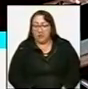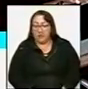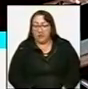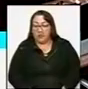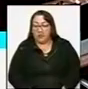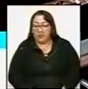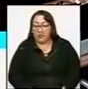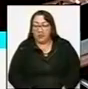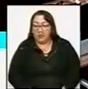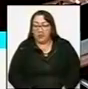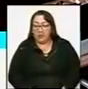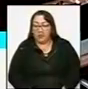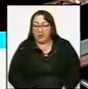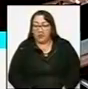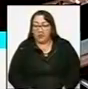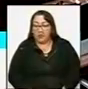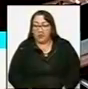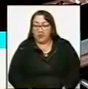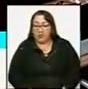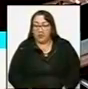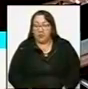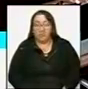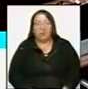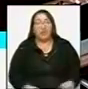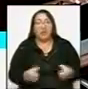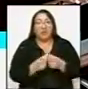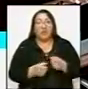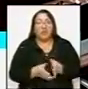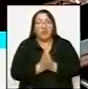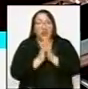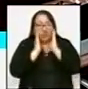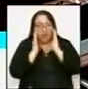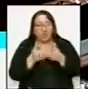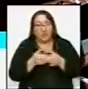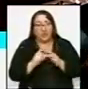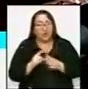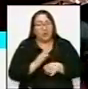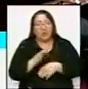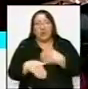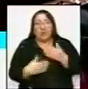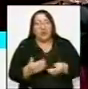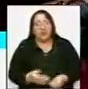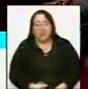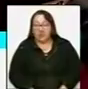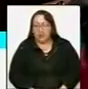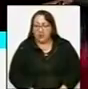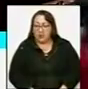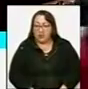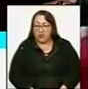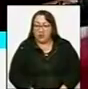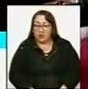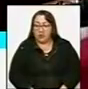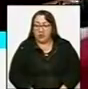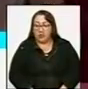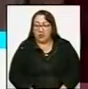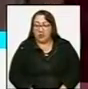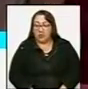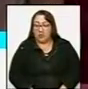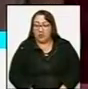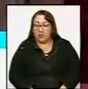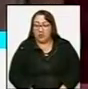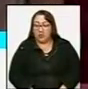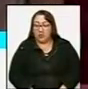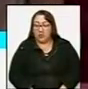Congresistas, estamos, por favor, y les rogaría que nos centremos, porque si no, no vamos a avanzar con los literales